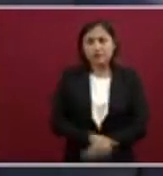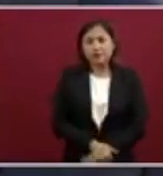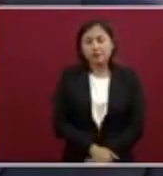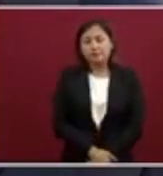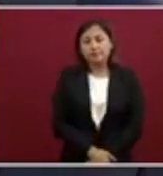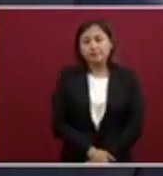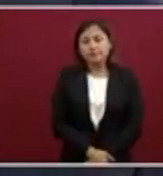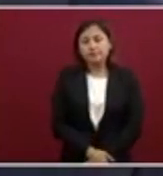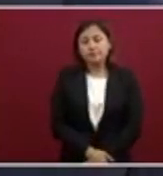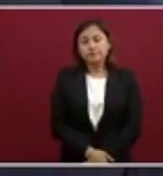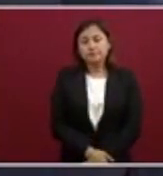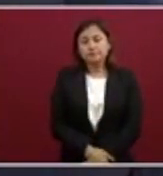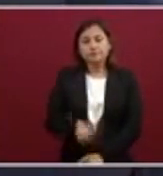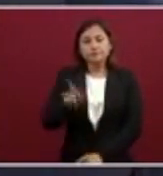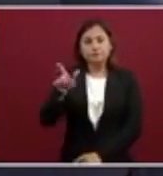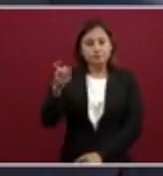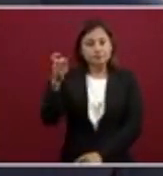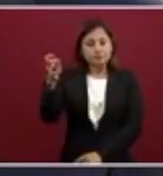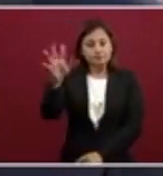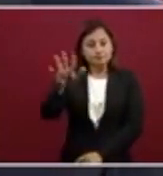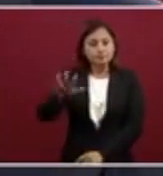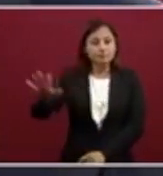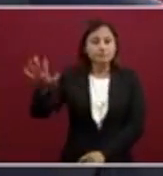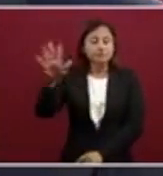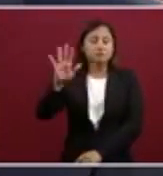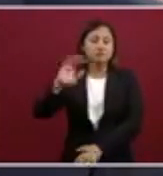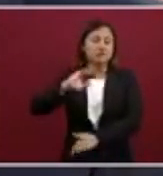Es el que tiene más crecimiento